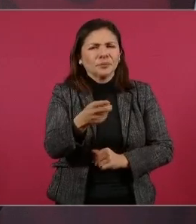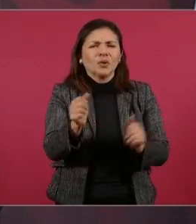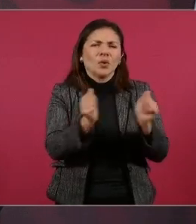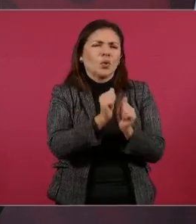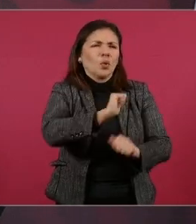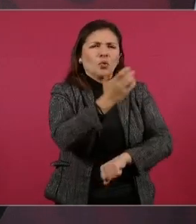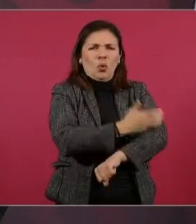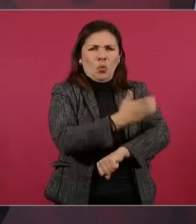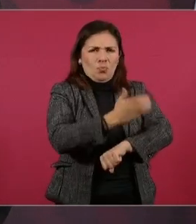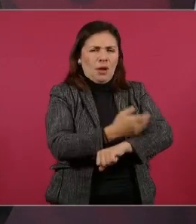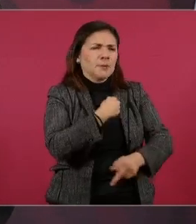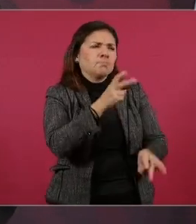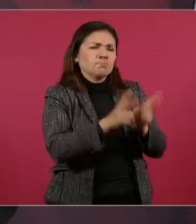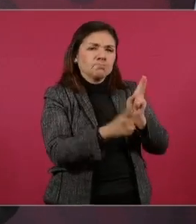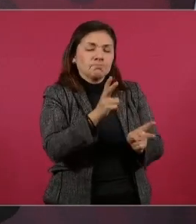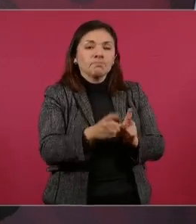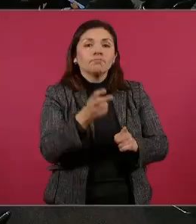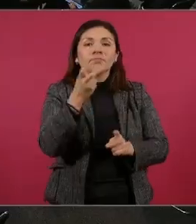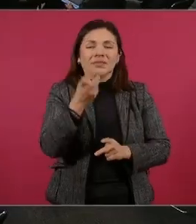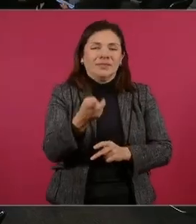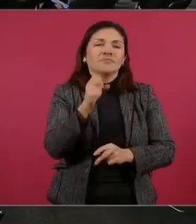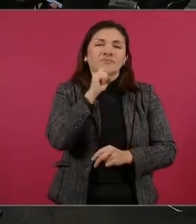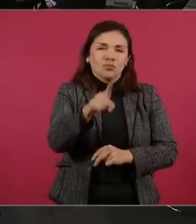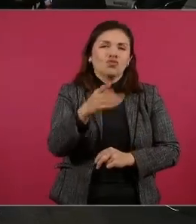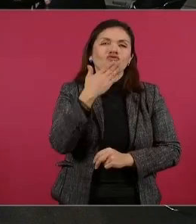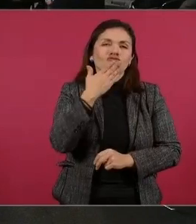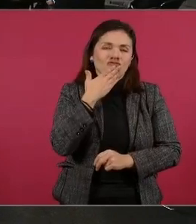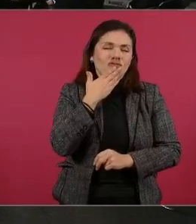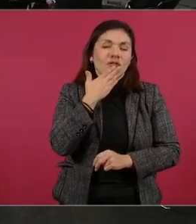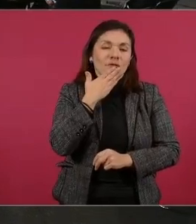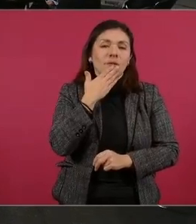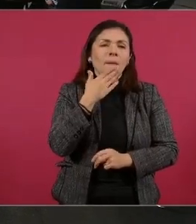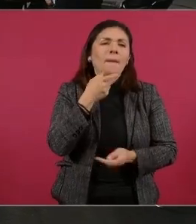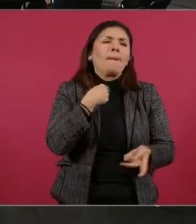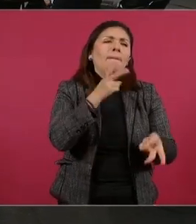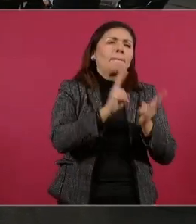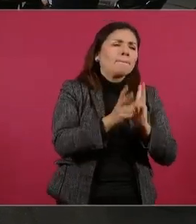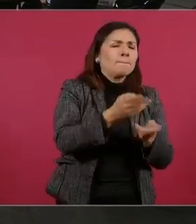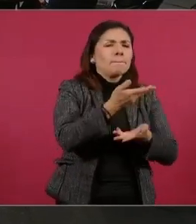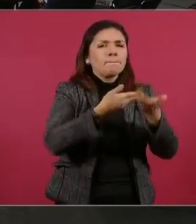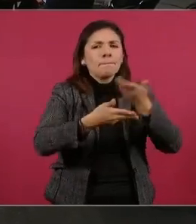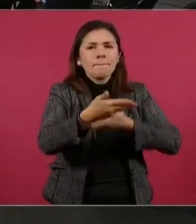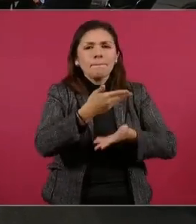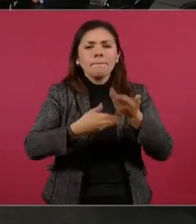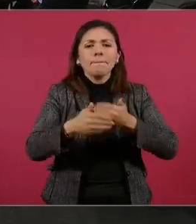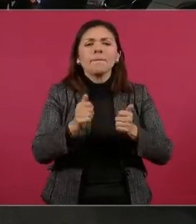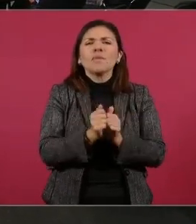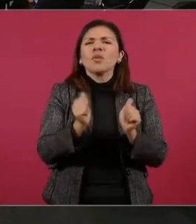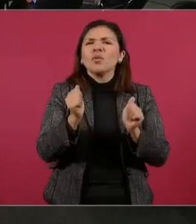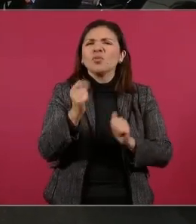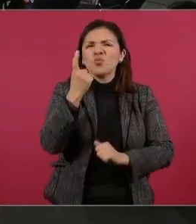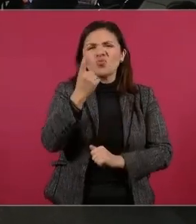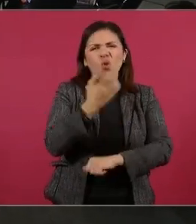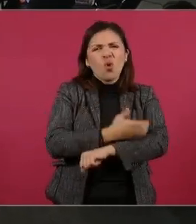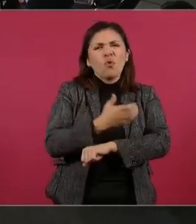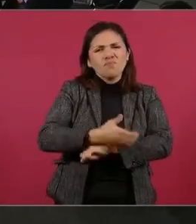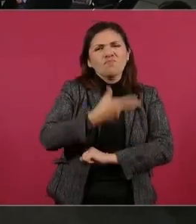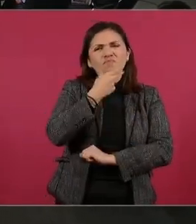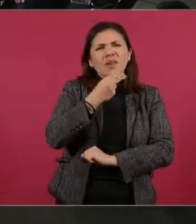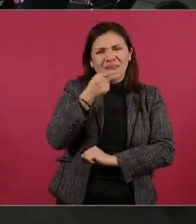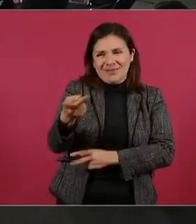otros compañeros de Sonora periodistas o con un compañero que está